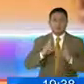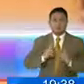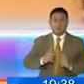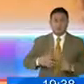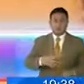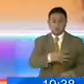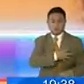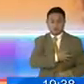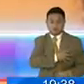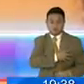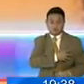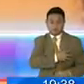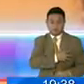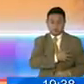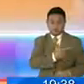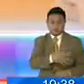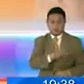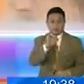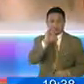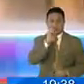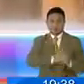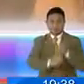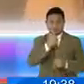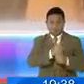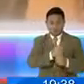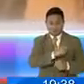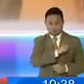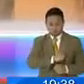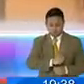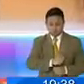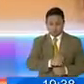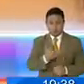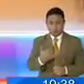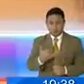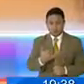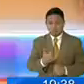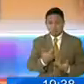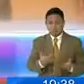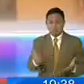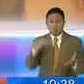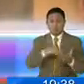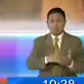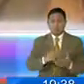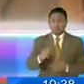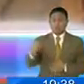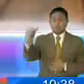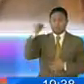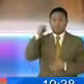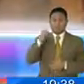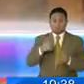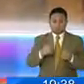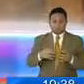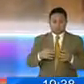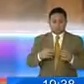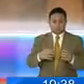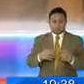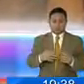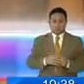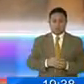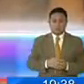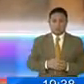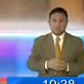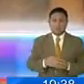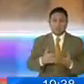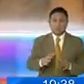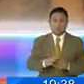izquierda. Me operaron hace 7 años. Hoy apareció nuevamente en los pulmones. En el pulmón izquierdo me